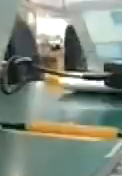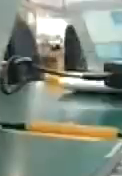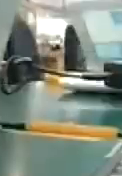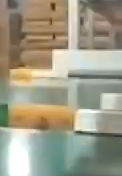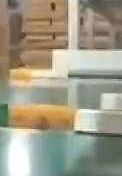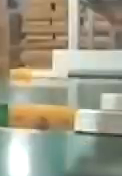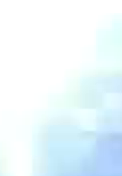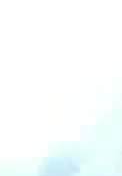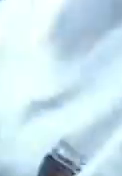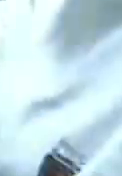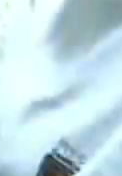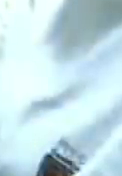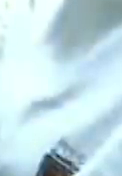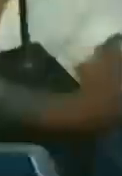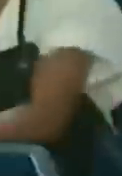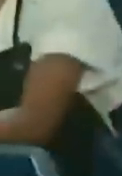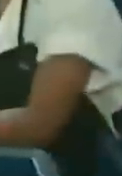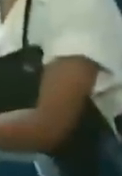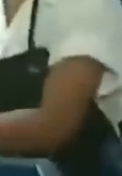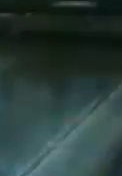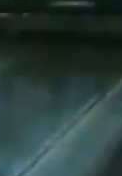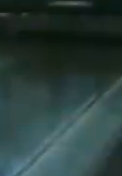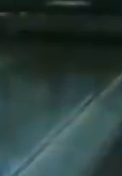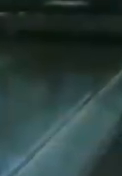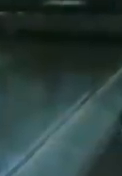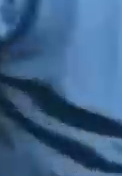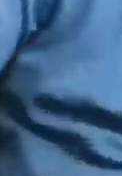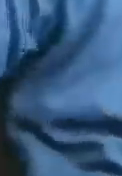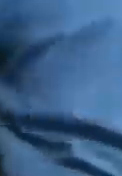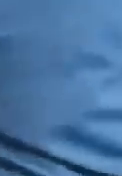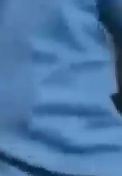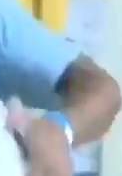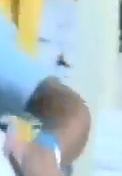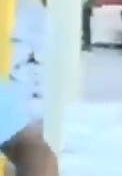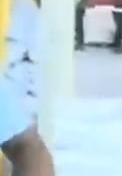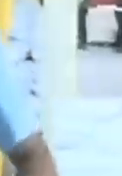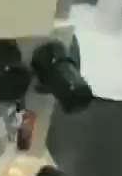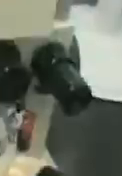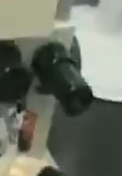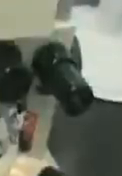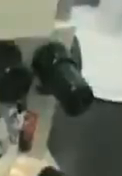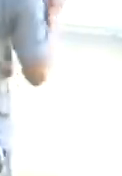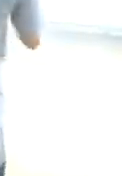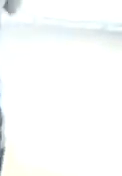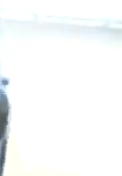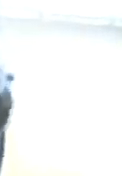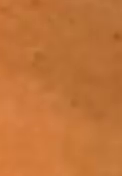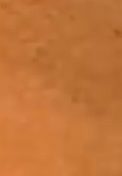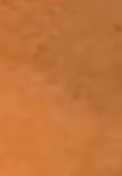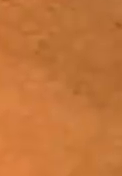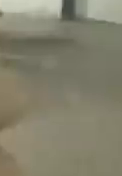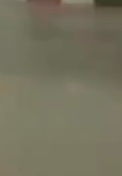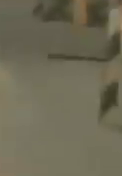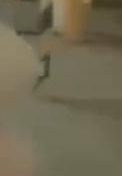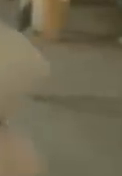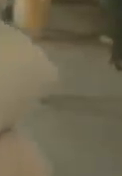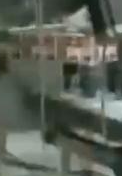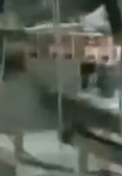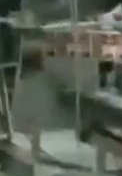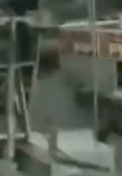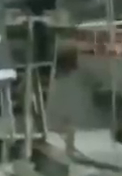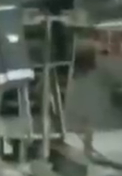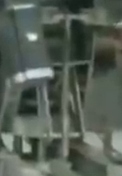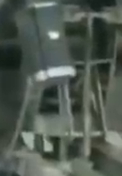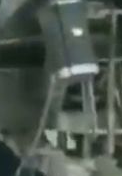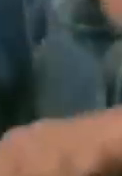en sus manos. Avancemos con amor, con trabajo, con producción, en paz hacia la Venezuela